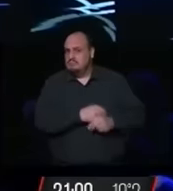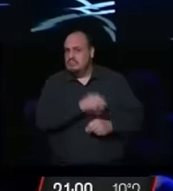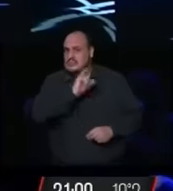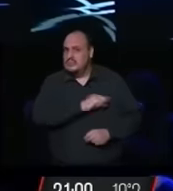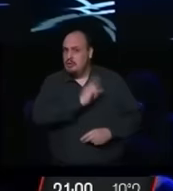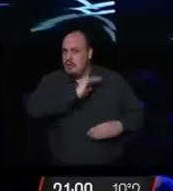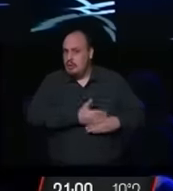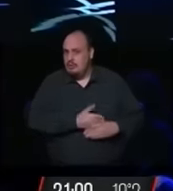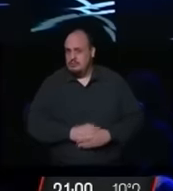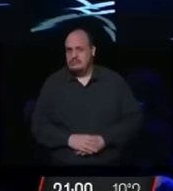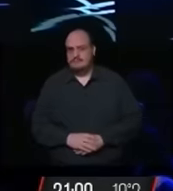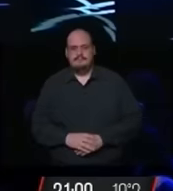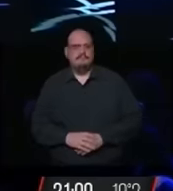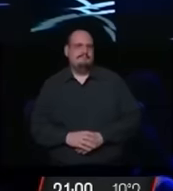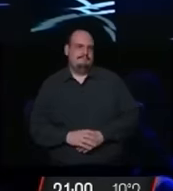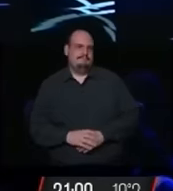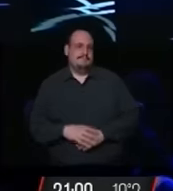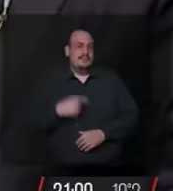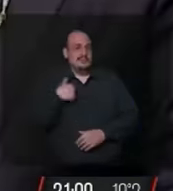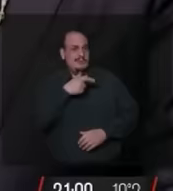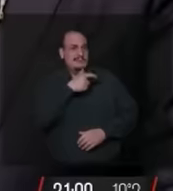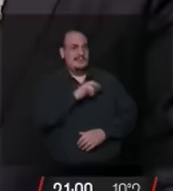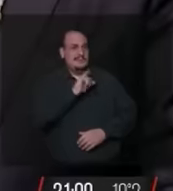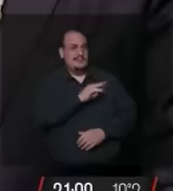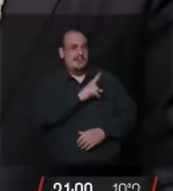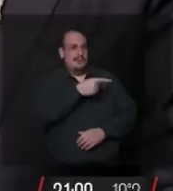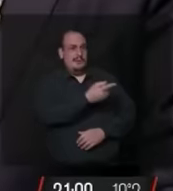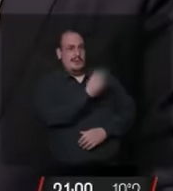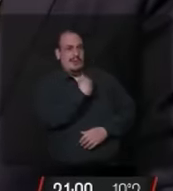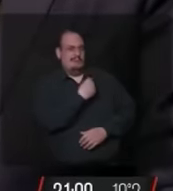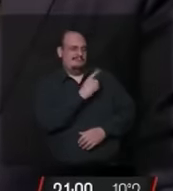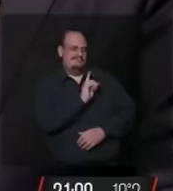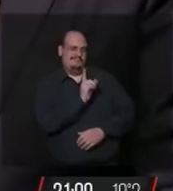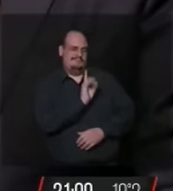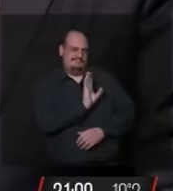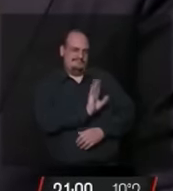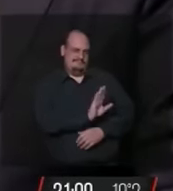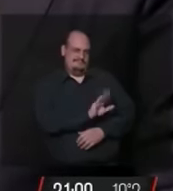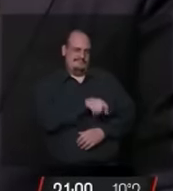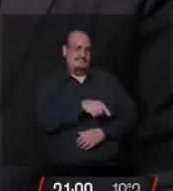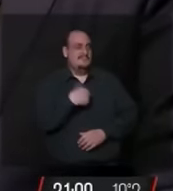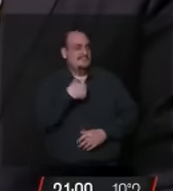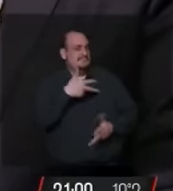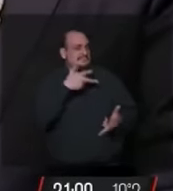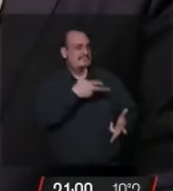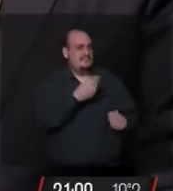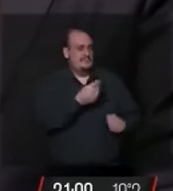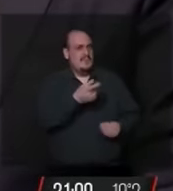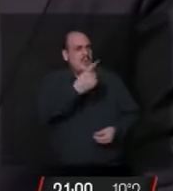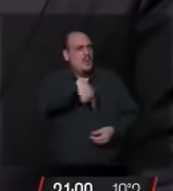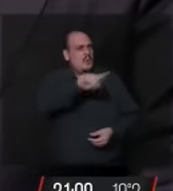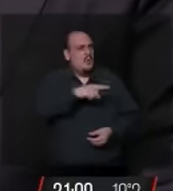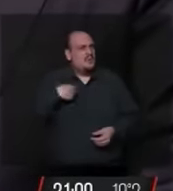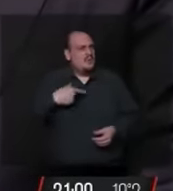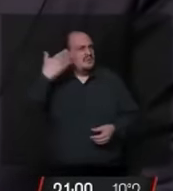A ver, primero a mí no me vas a condicionar si contesto sí o no. Lo que sí te voy a decir es que, ¿sabes qué? Ustedes estuvieron